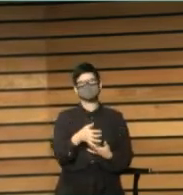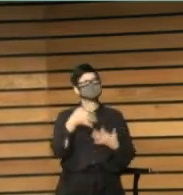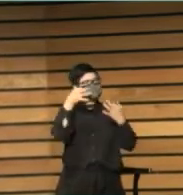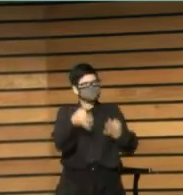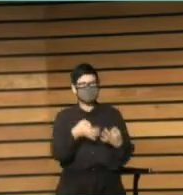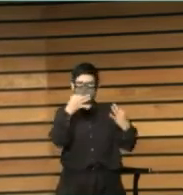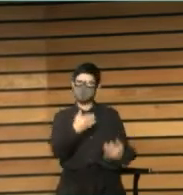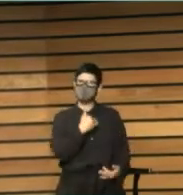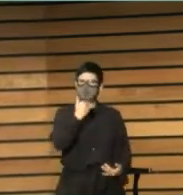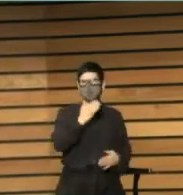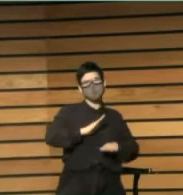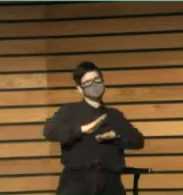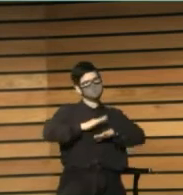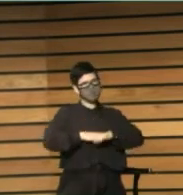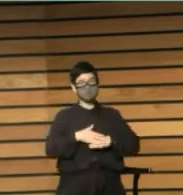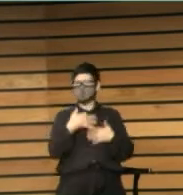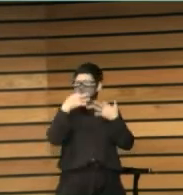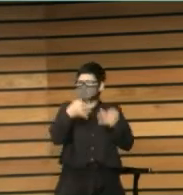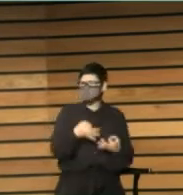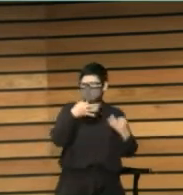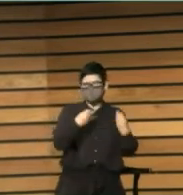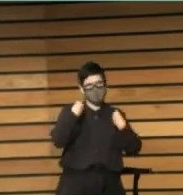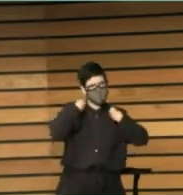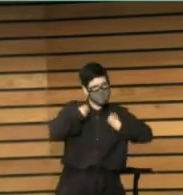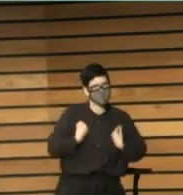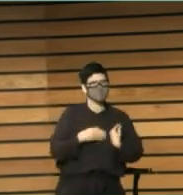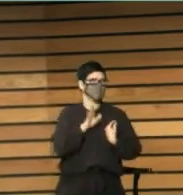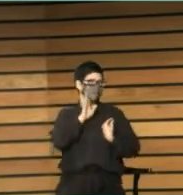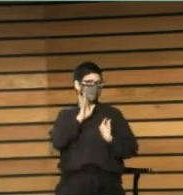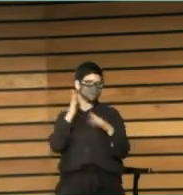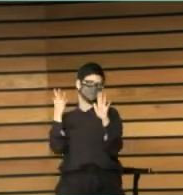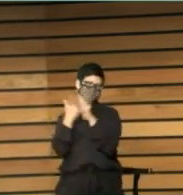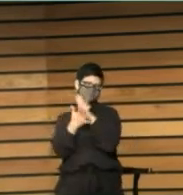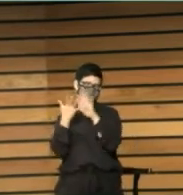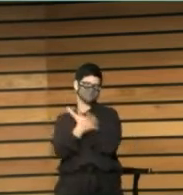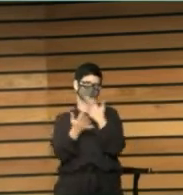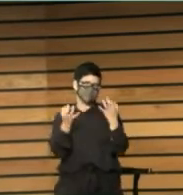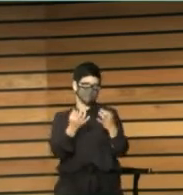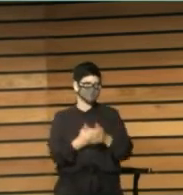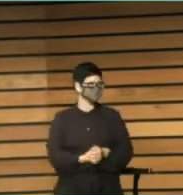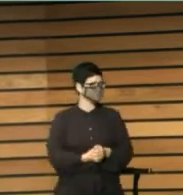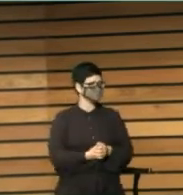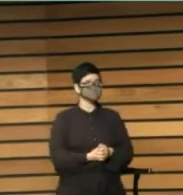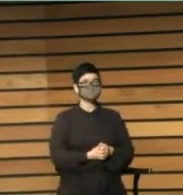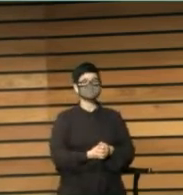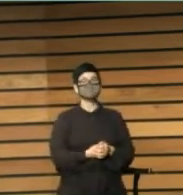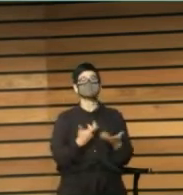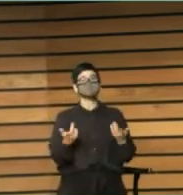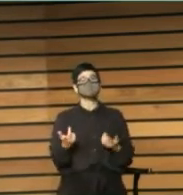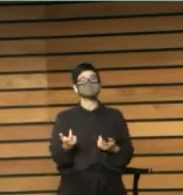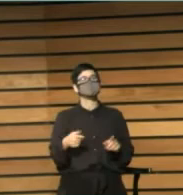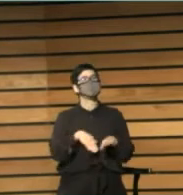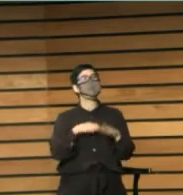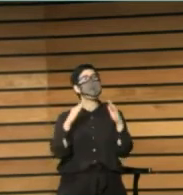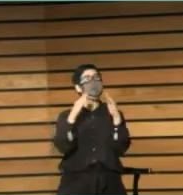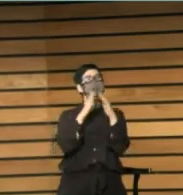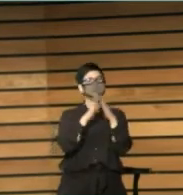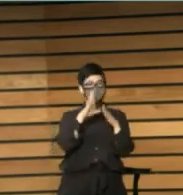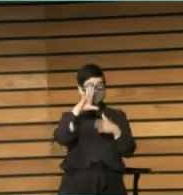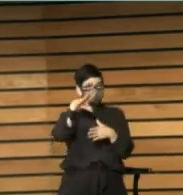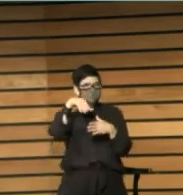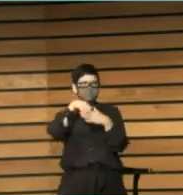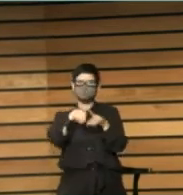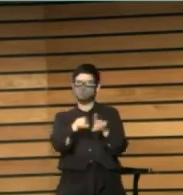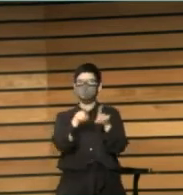siempre lo mismo que ya queda descrito. En eso no estábamos. En las casas no se decía la palabra